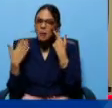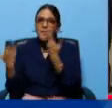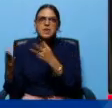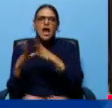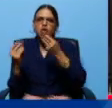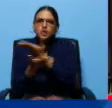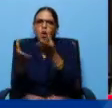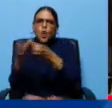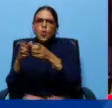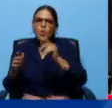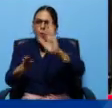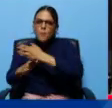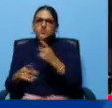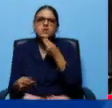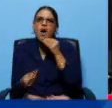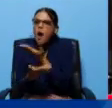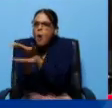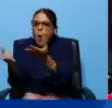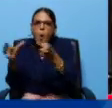joven,